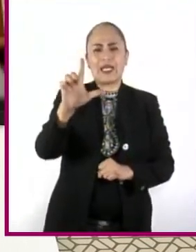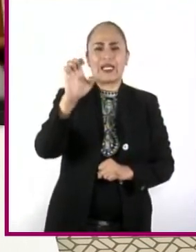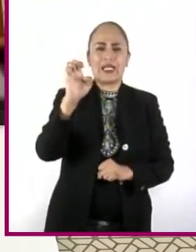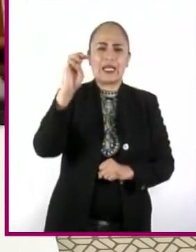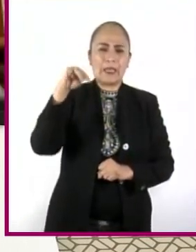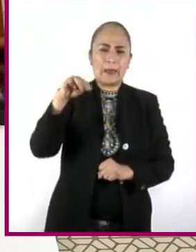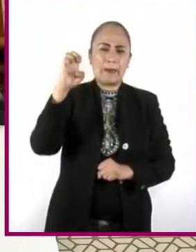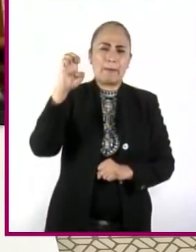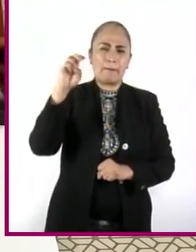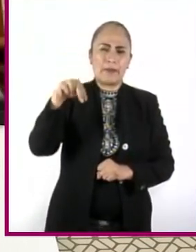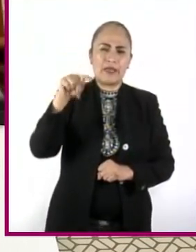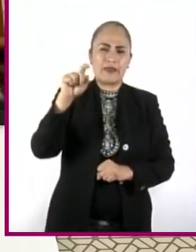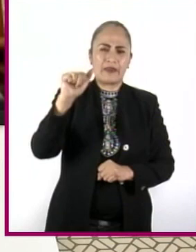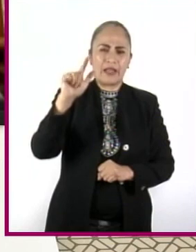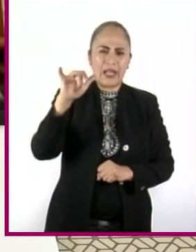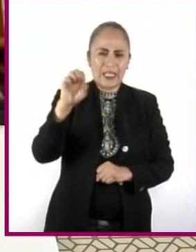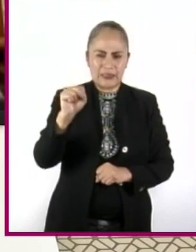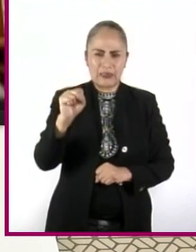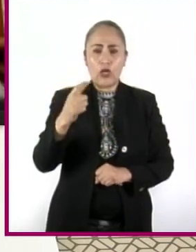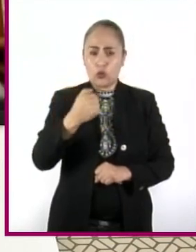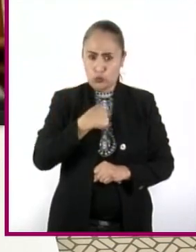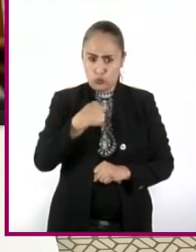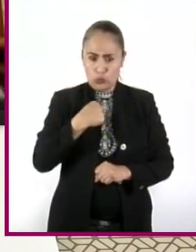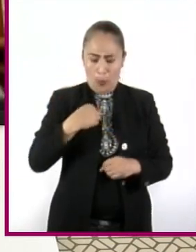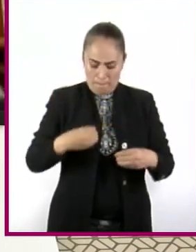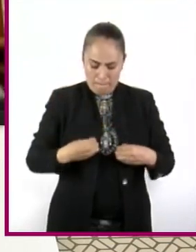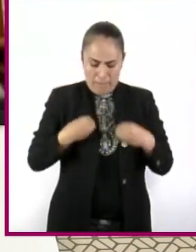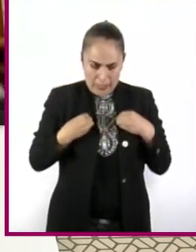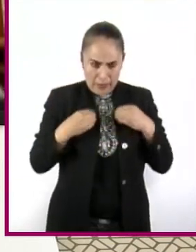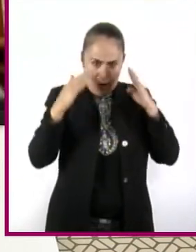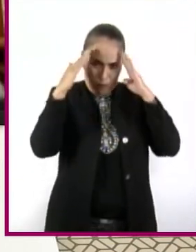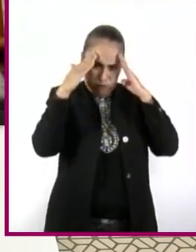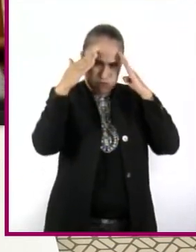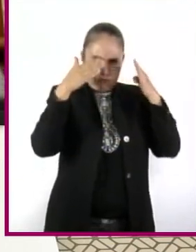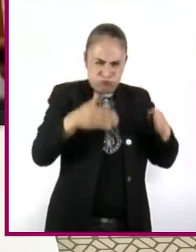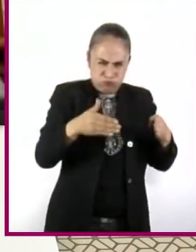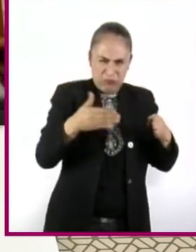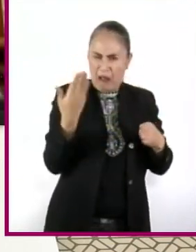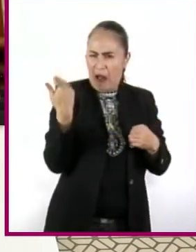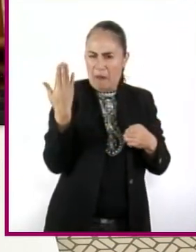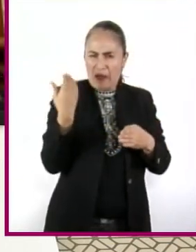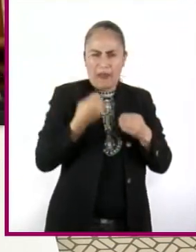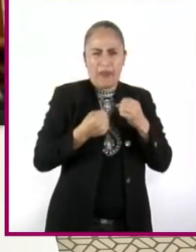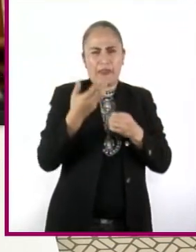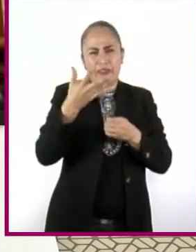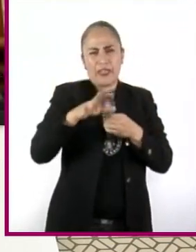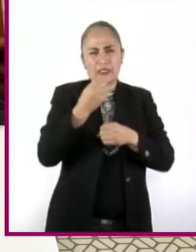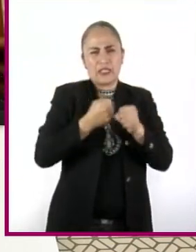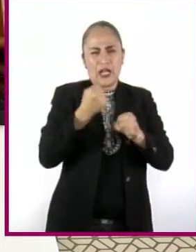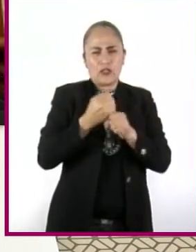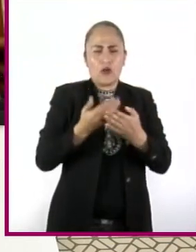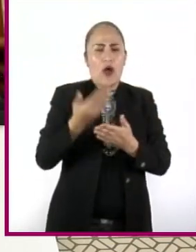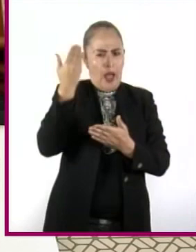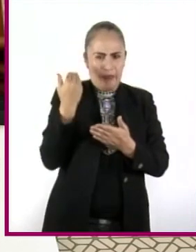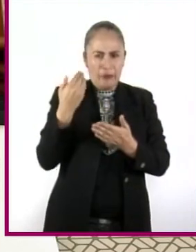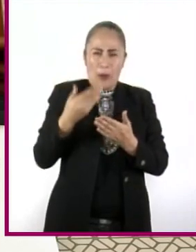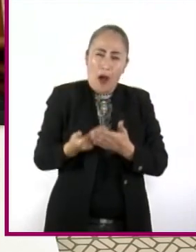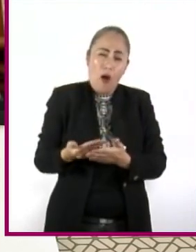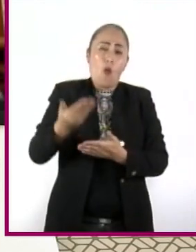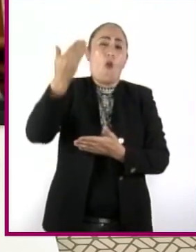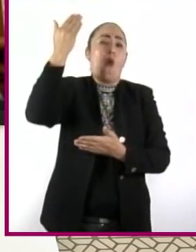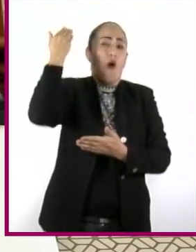dediqué durante toda mi vida, casi toda mi vida, hasta hace unos 10 años, a ciertos